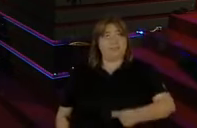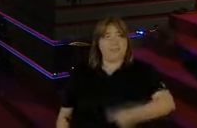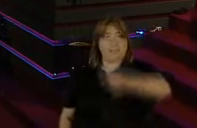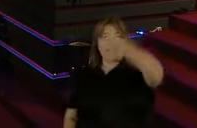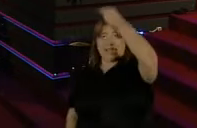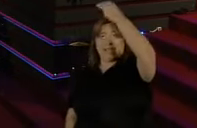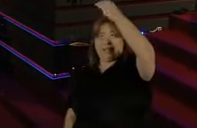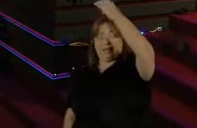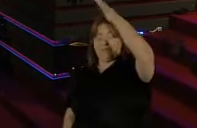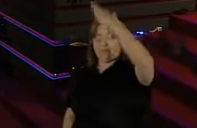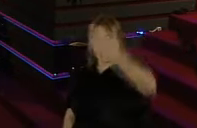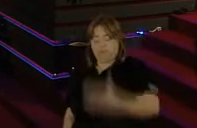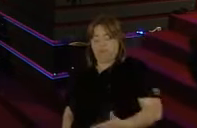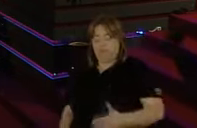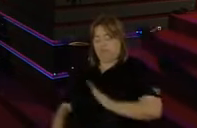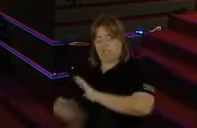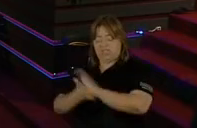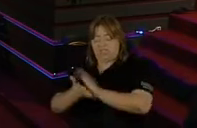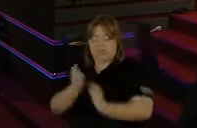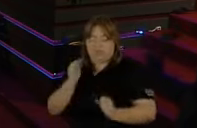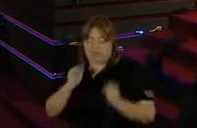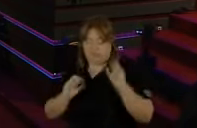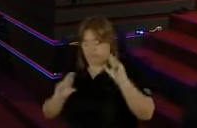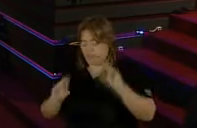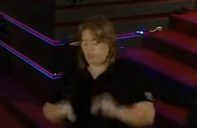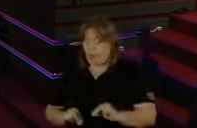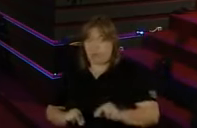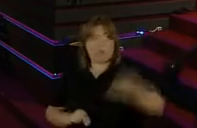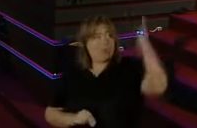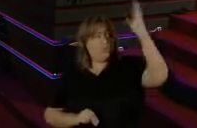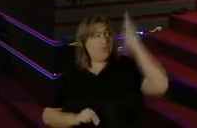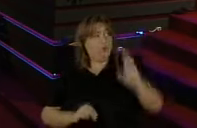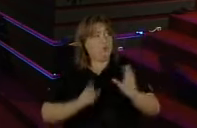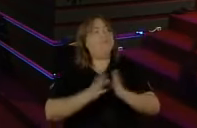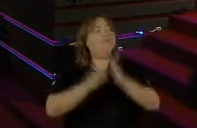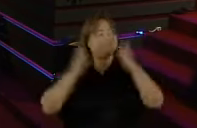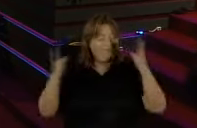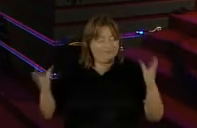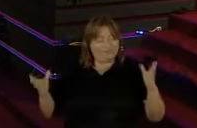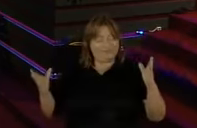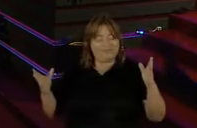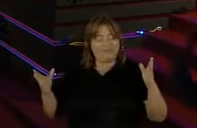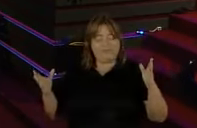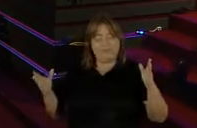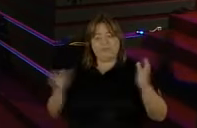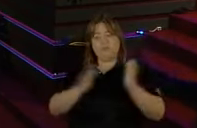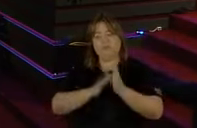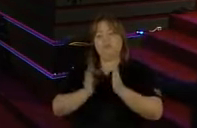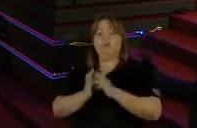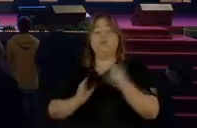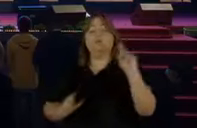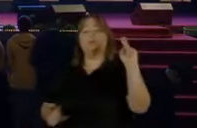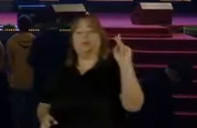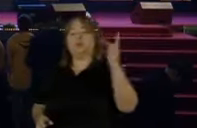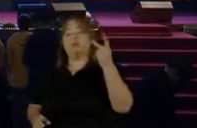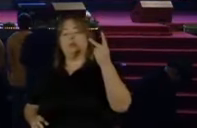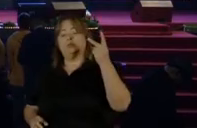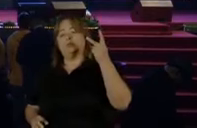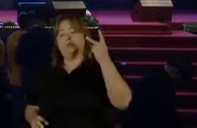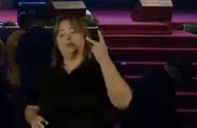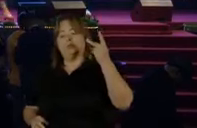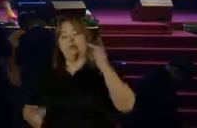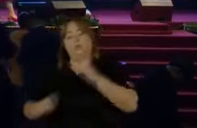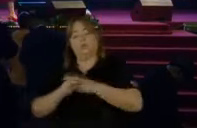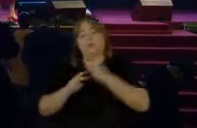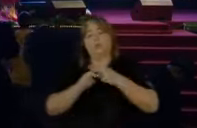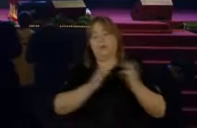En el nombre de Jesús. Uno. En el nombre de Jesús. Dos. en el nombre de